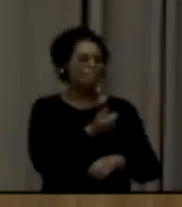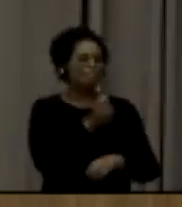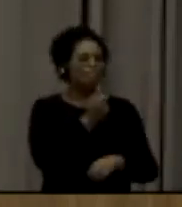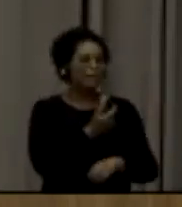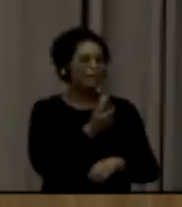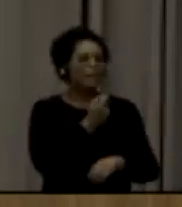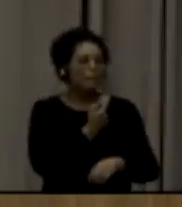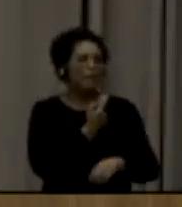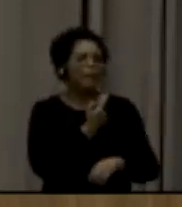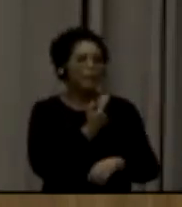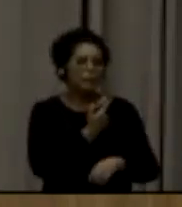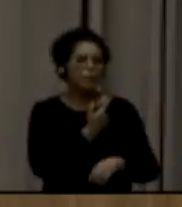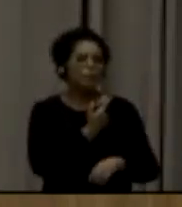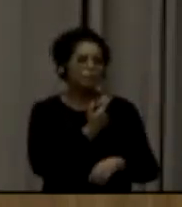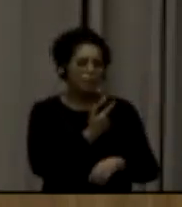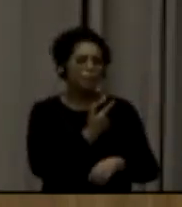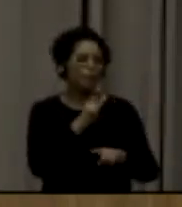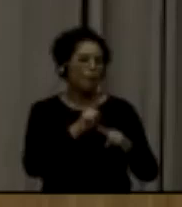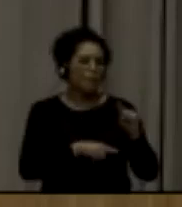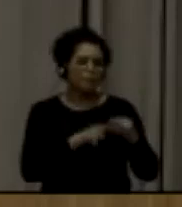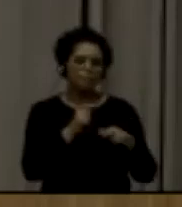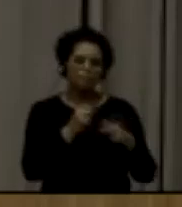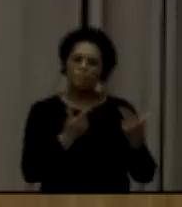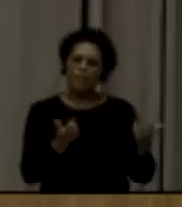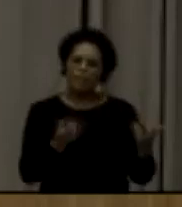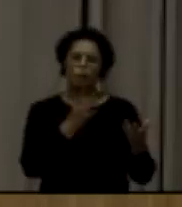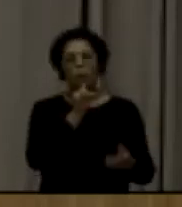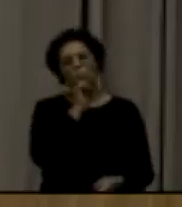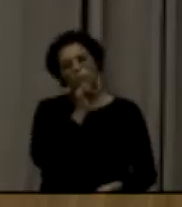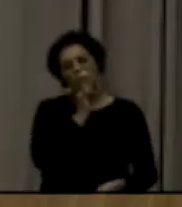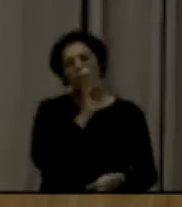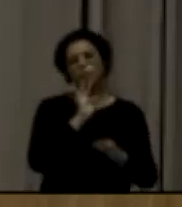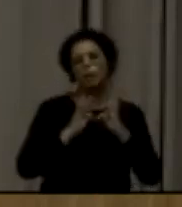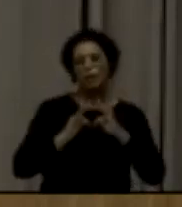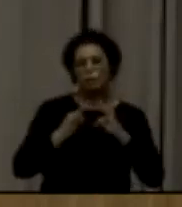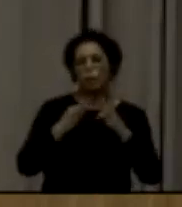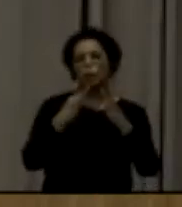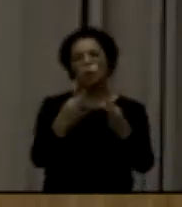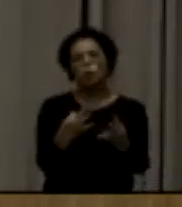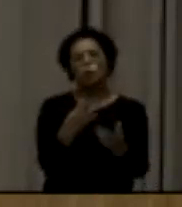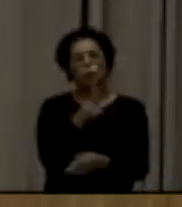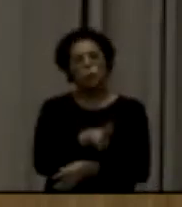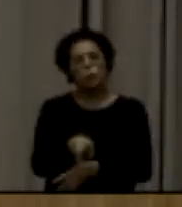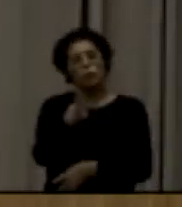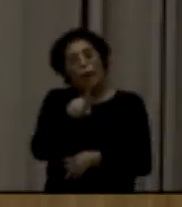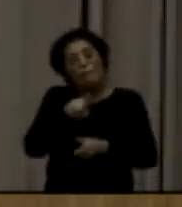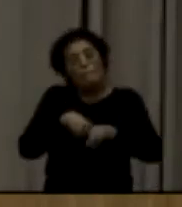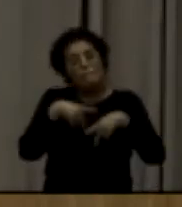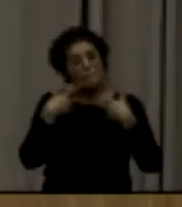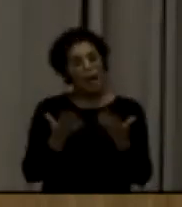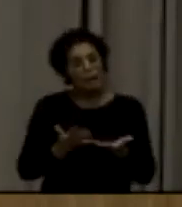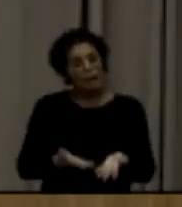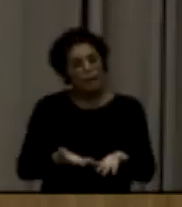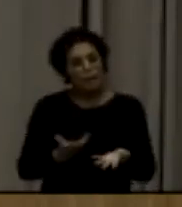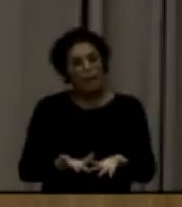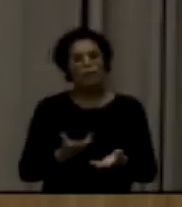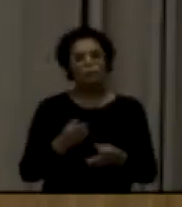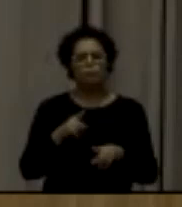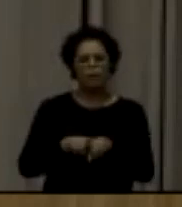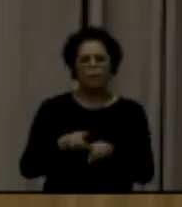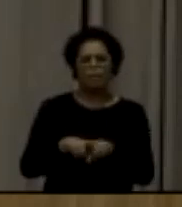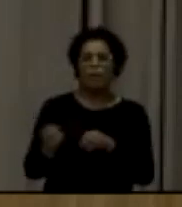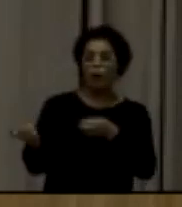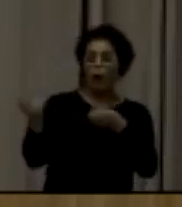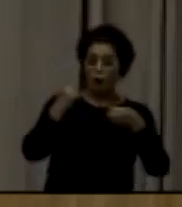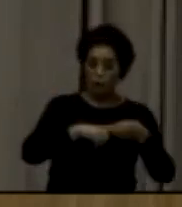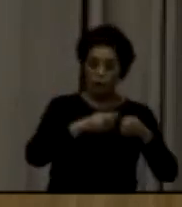medicamentos insumos tecnologías es clave no pero de paso y aquí vuelvo con el tema de